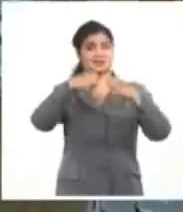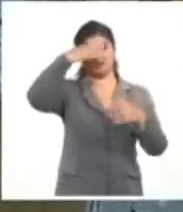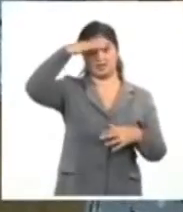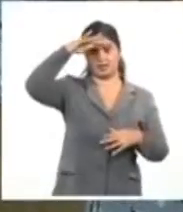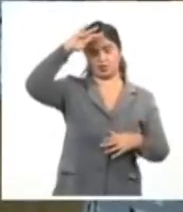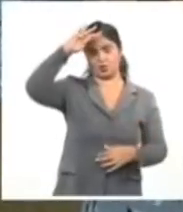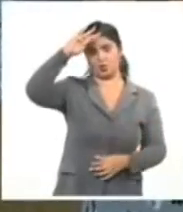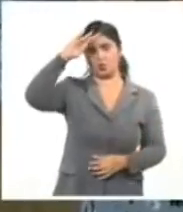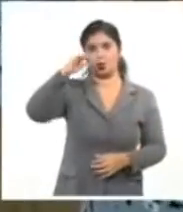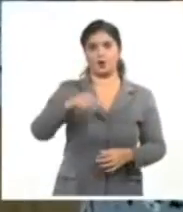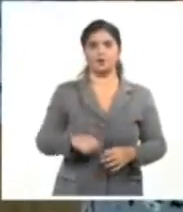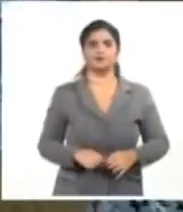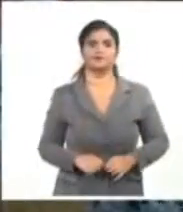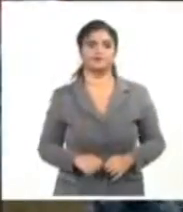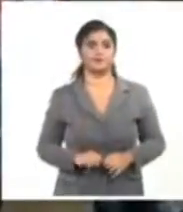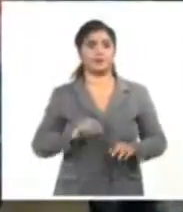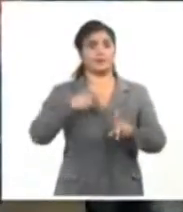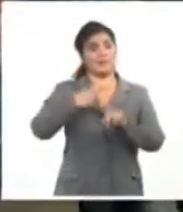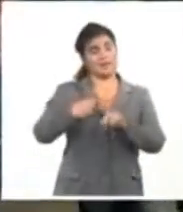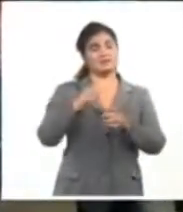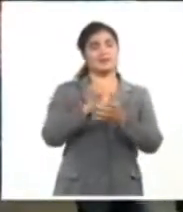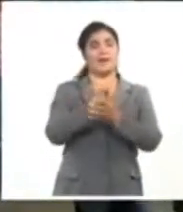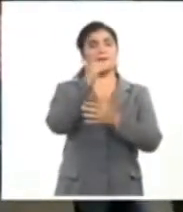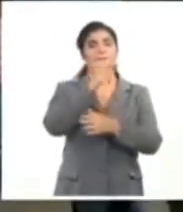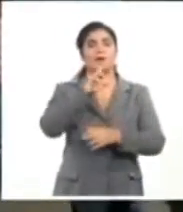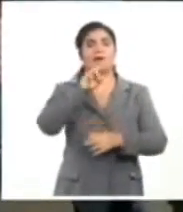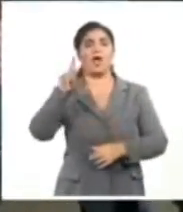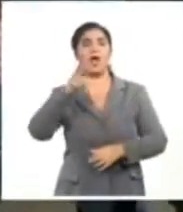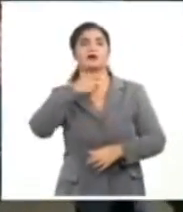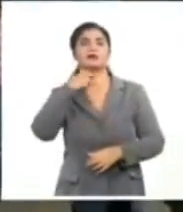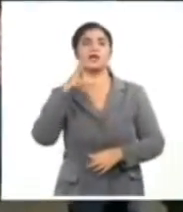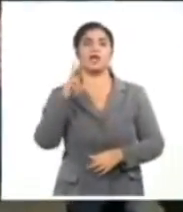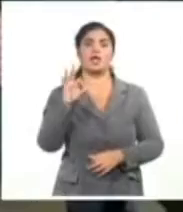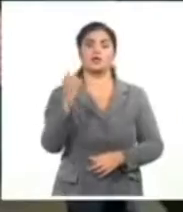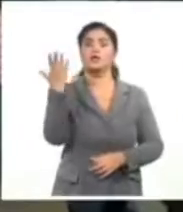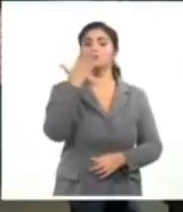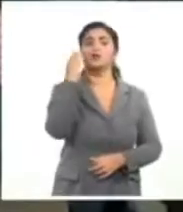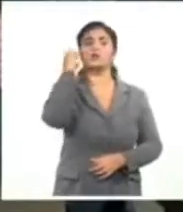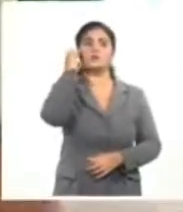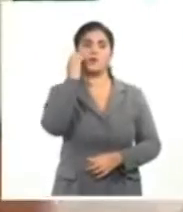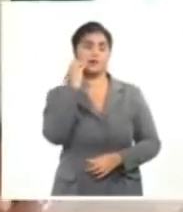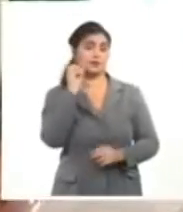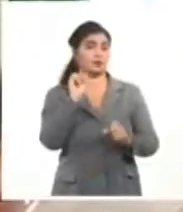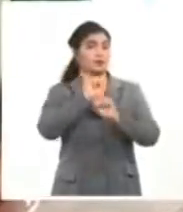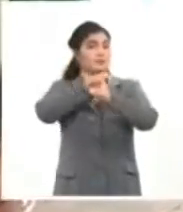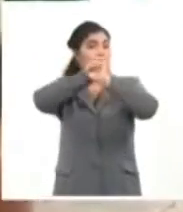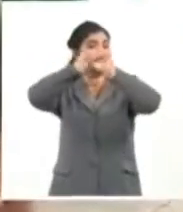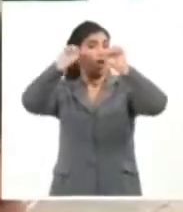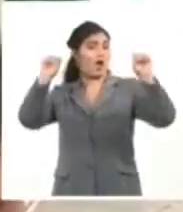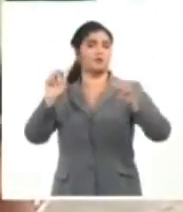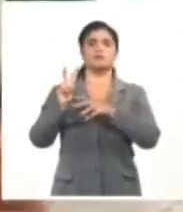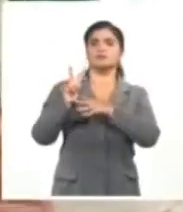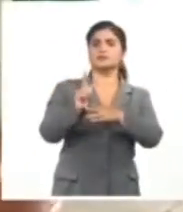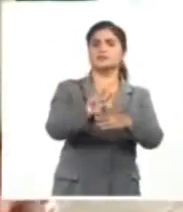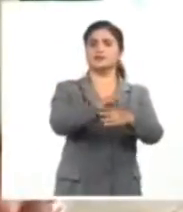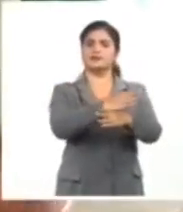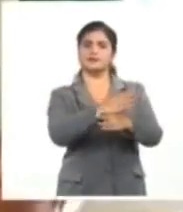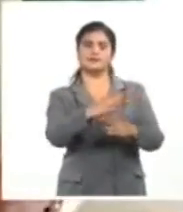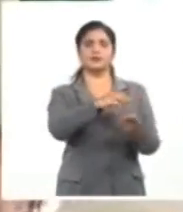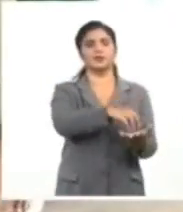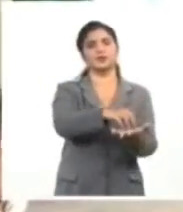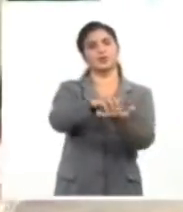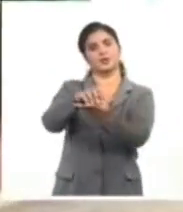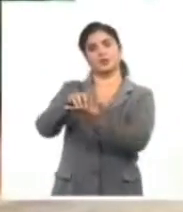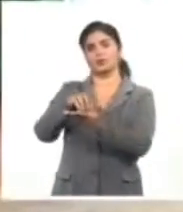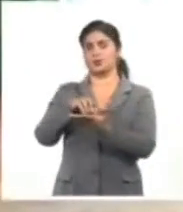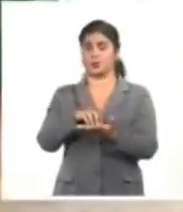Salvador Valdés Mesa. Precisamente el vicepresidente de la República ha estado desde bien temprano visitando distintos lugares de interés social y